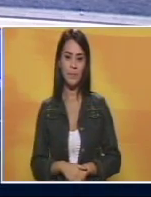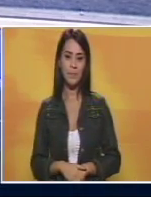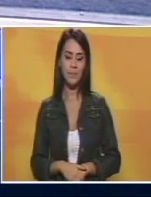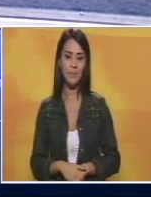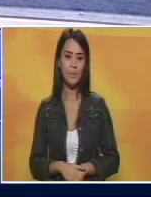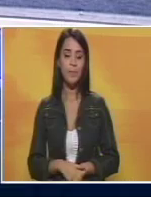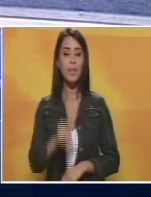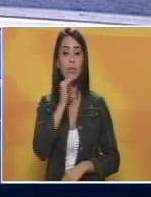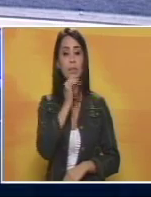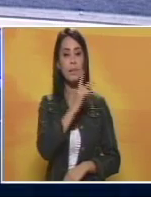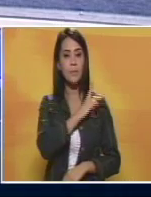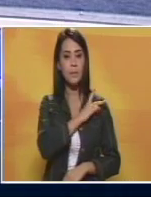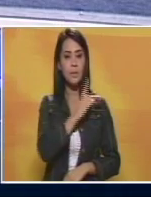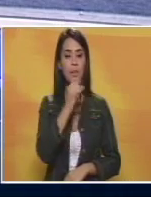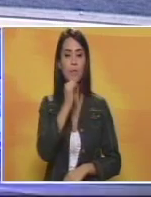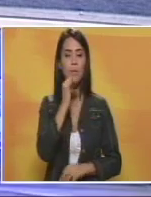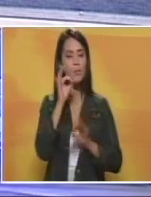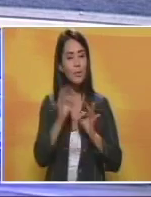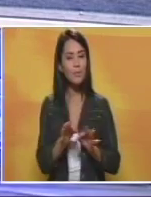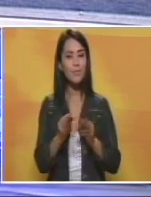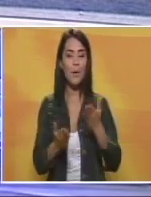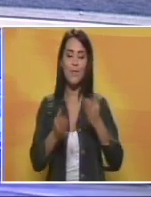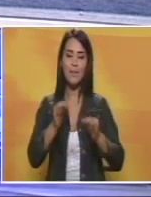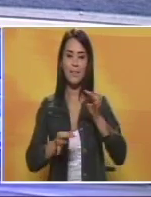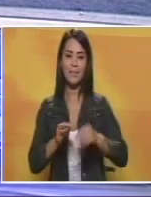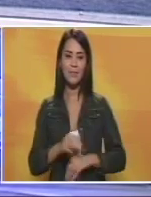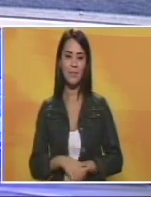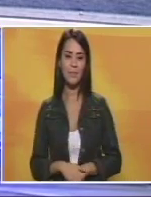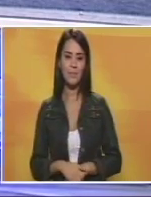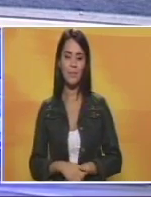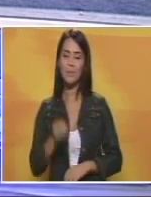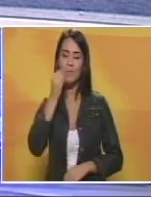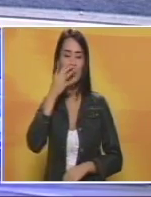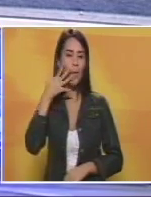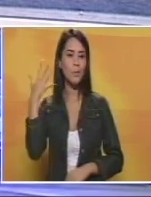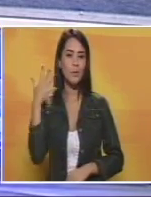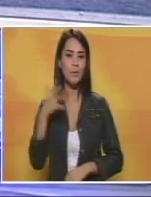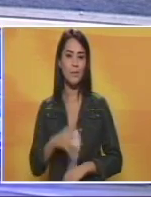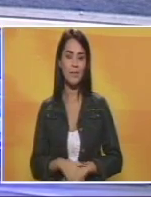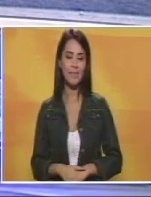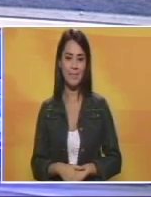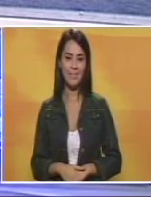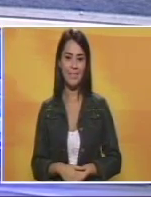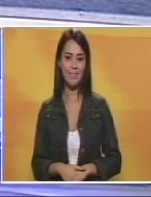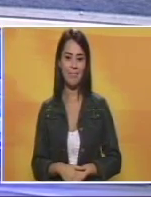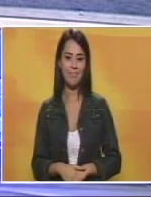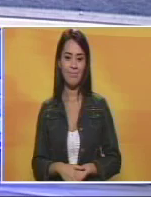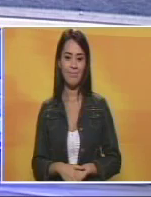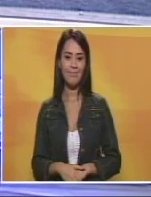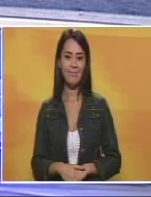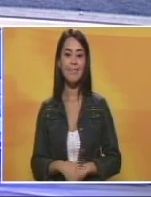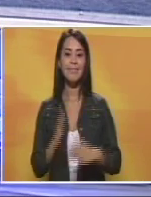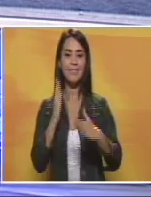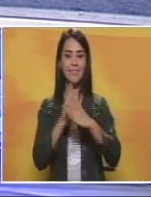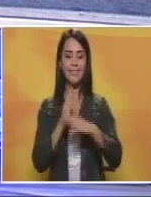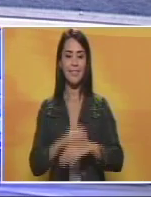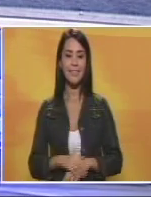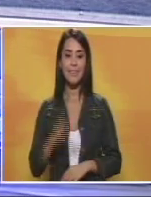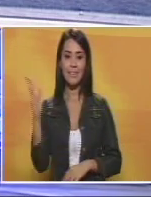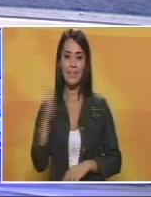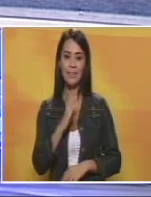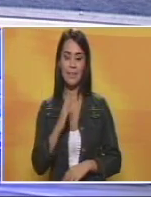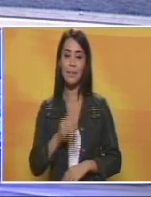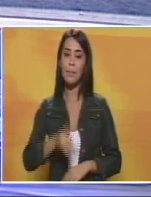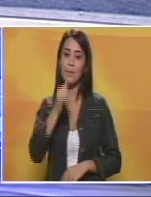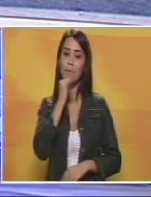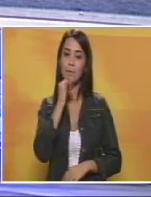Venezuela. Noticiero Venevisión, información justa y balanceada. Estamos muy orgullosos todo el equipo de Noticiero Venevisión. Así es. Hacemos una breve pausa. A